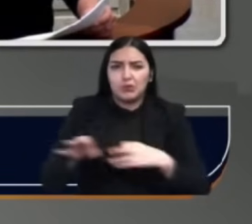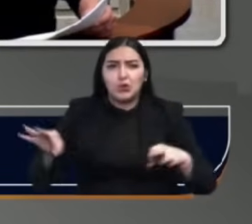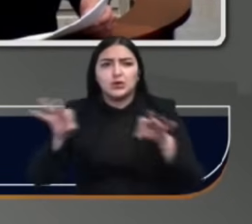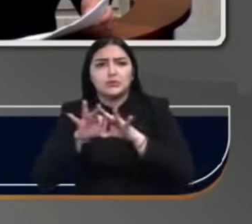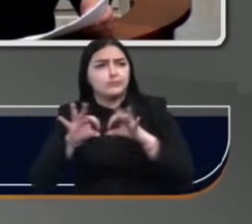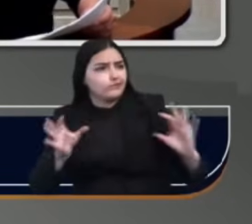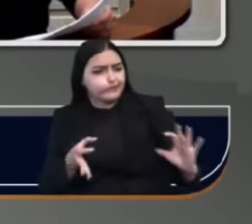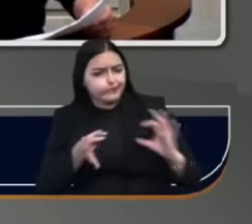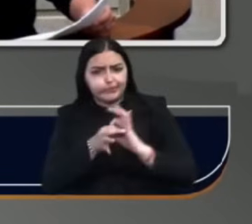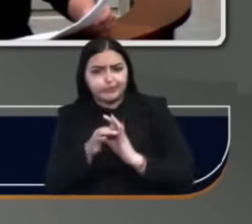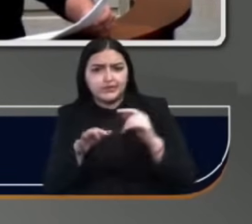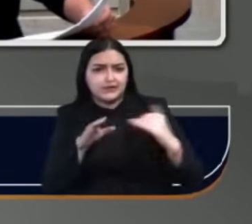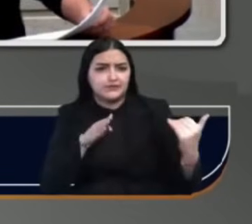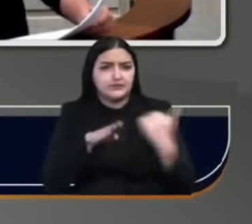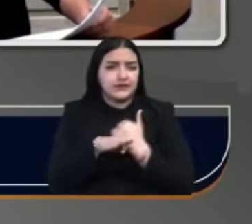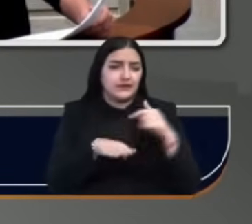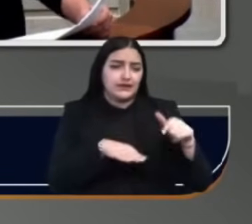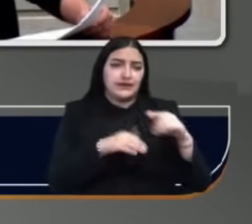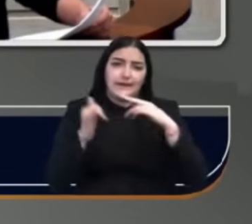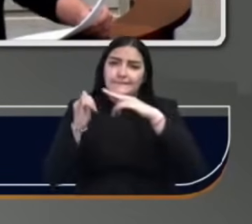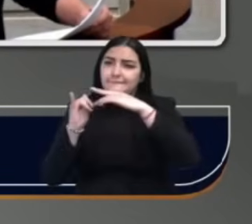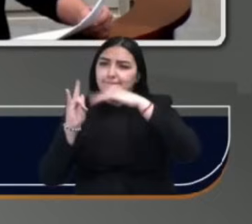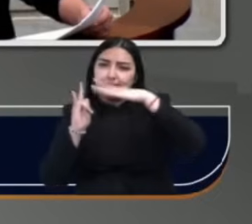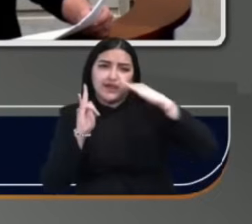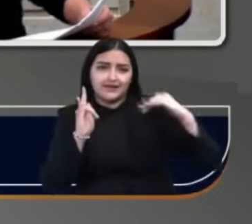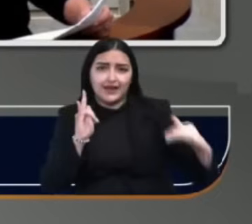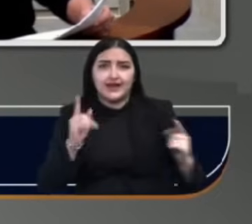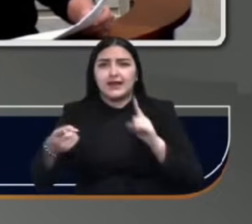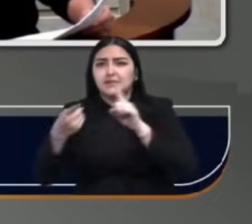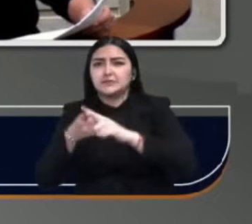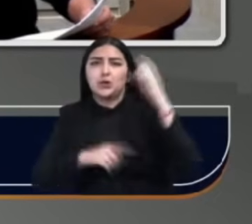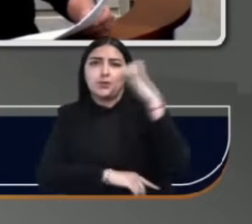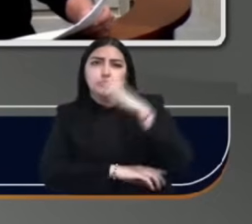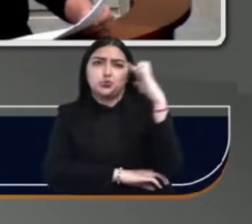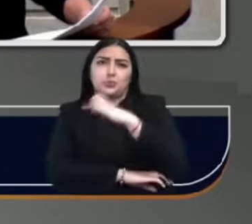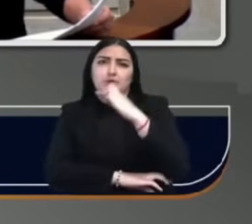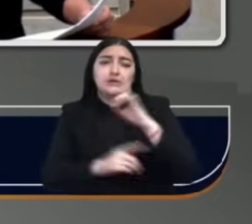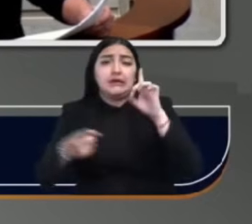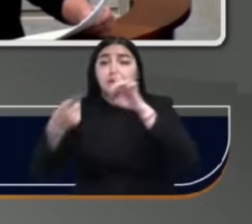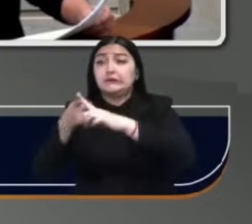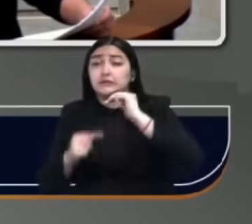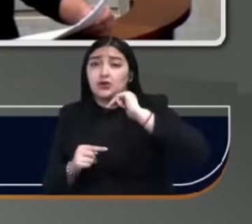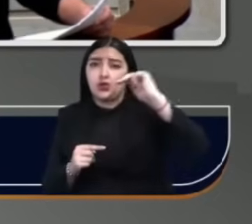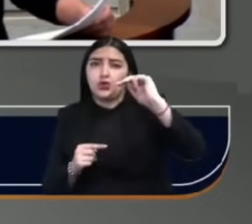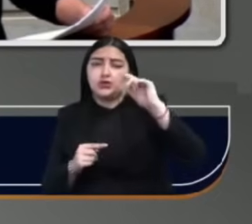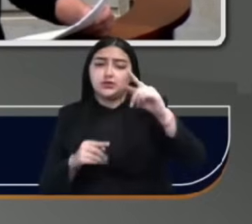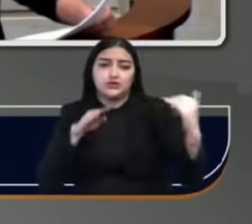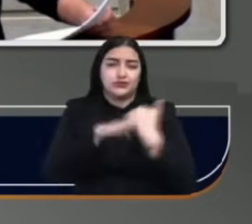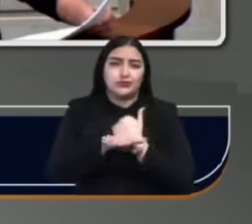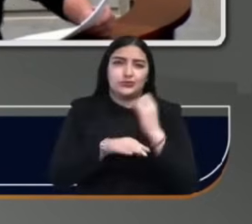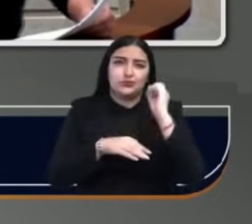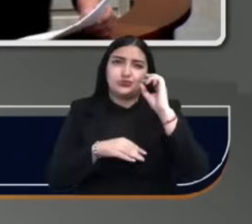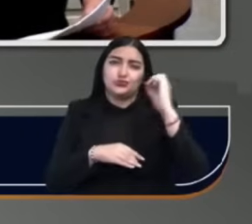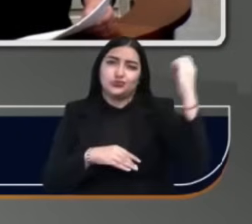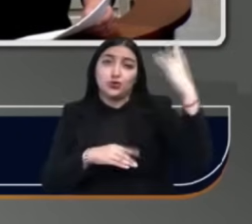que conectaban el corredor del Magdalena desde el Putumayo hasta el norte, incluyendo la Ruta del Sol 2